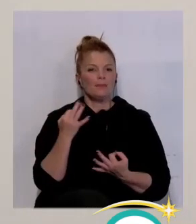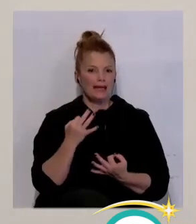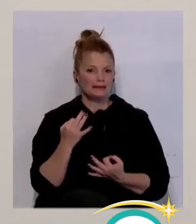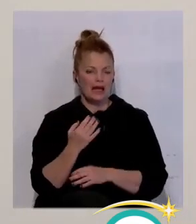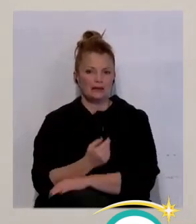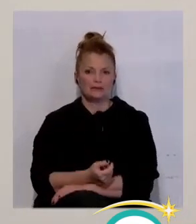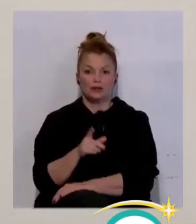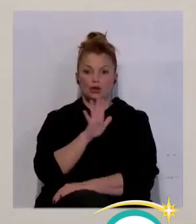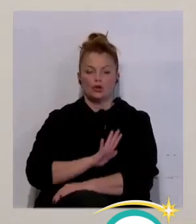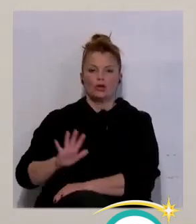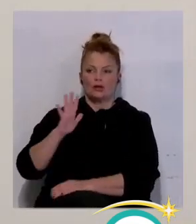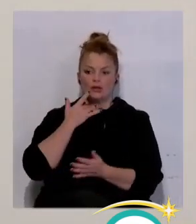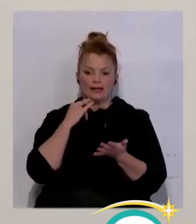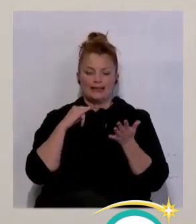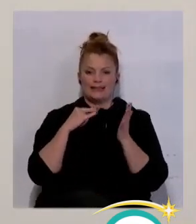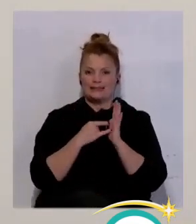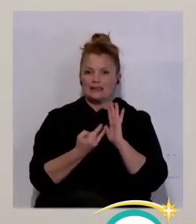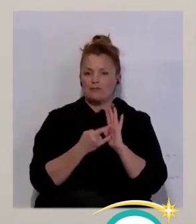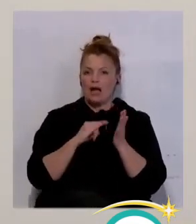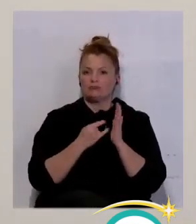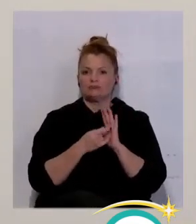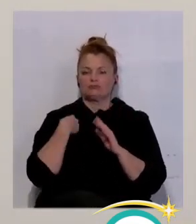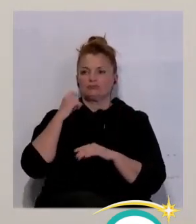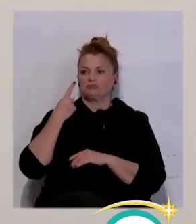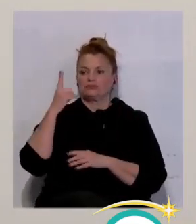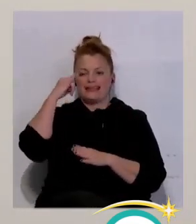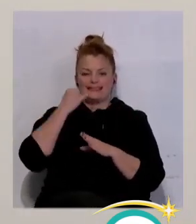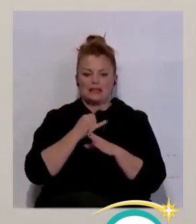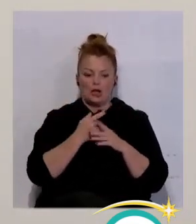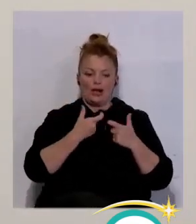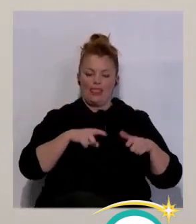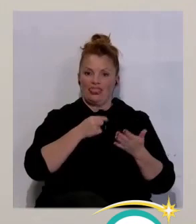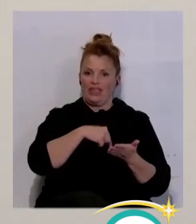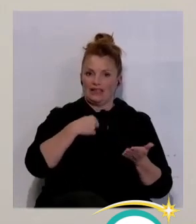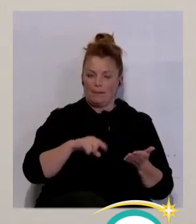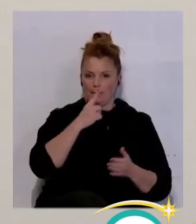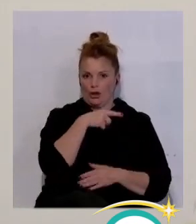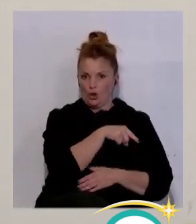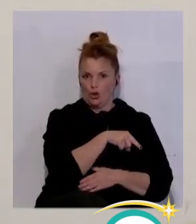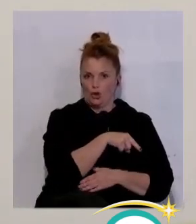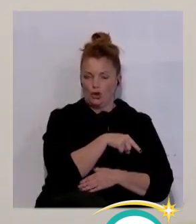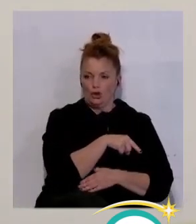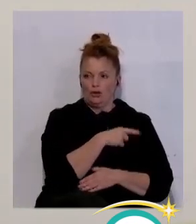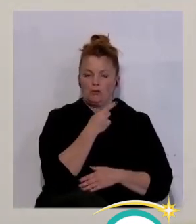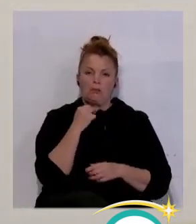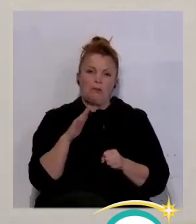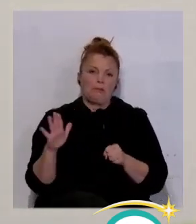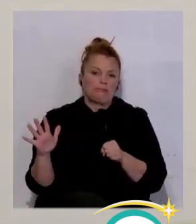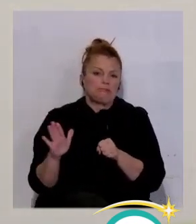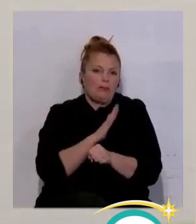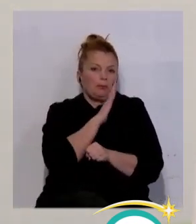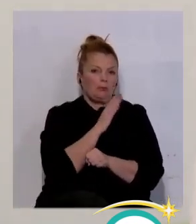como es todo el sistema es muy perverso, doto primero de psiquiatras que son los que recetan. Con lo cual tapo un poquito la